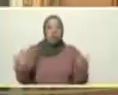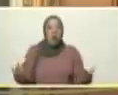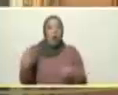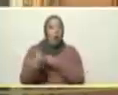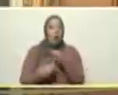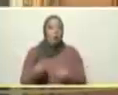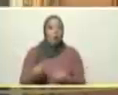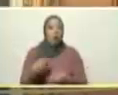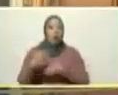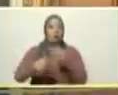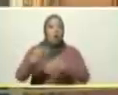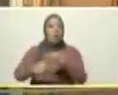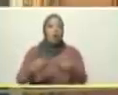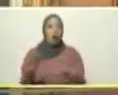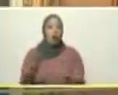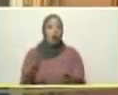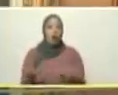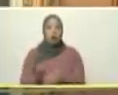desmarcarse.